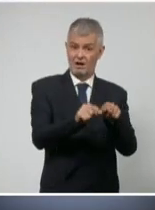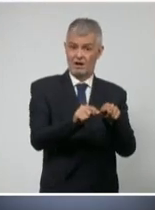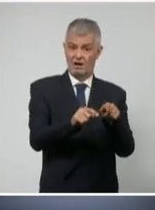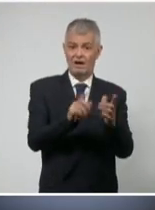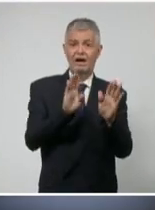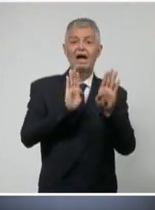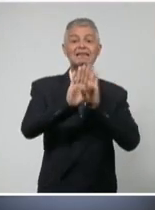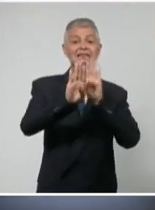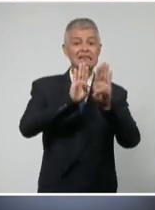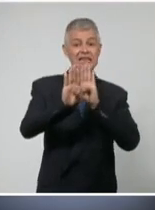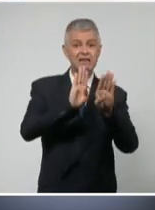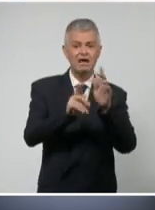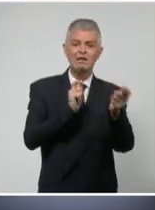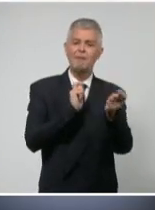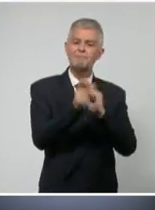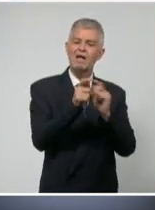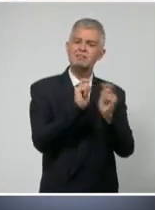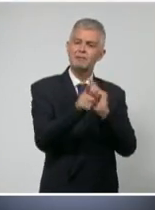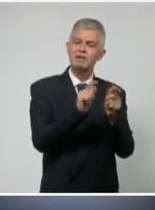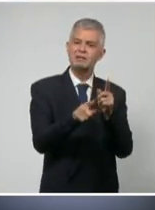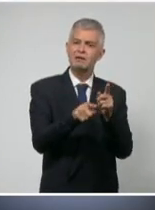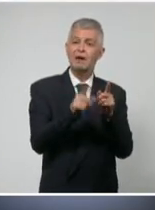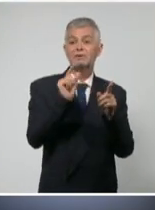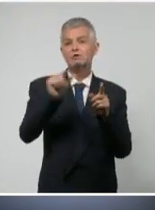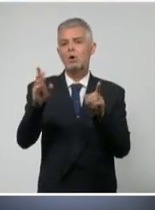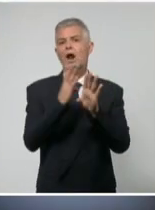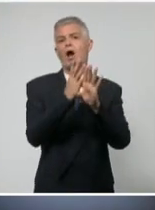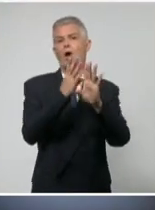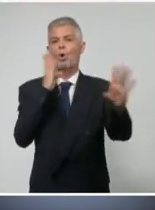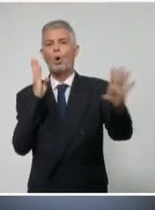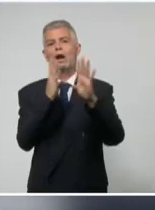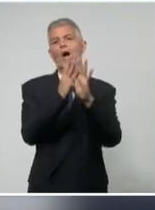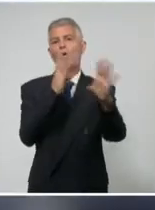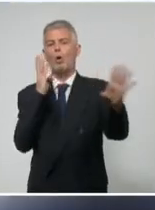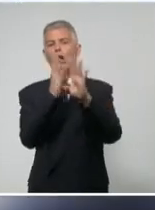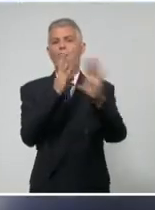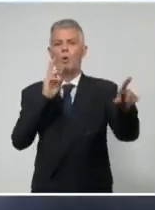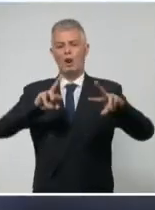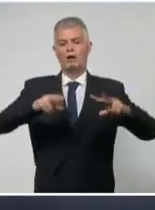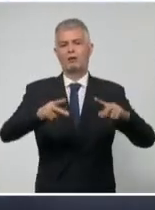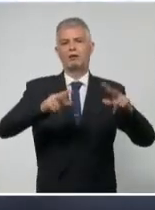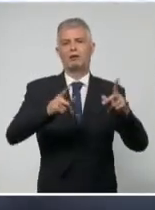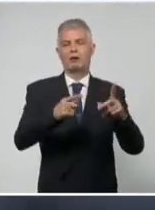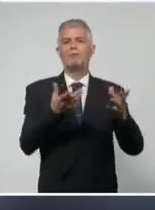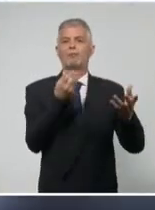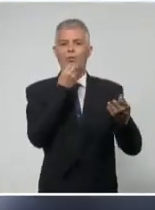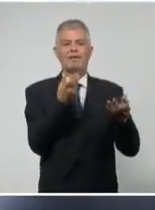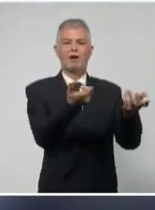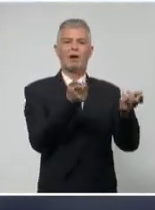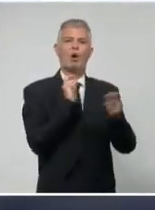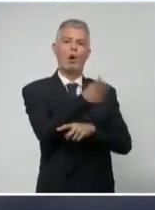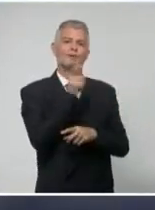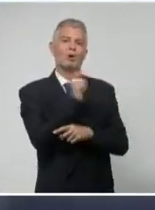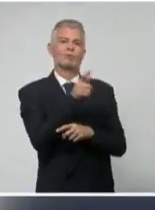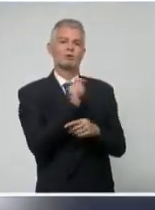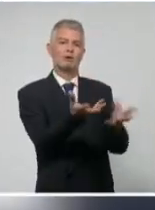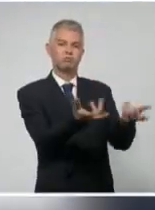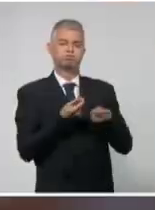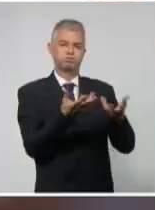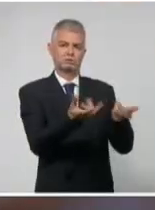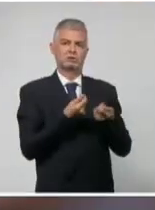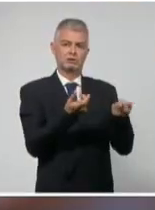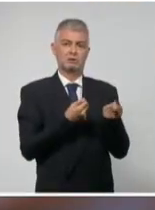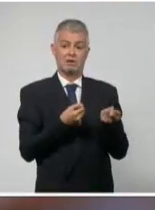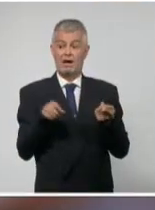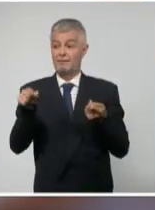cantidad determinada, pero esta persona hace la cola varias veces para poder acaparar el producto, que la mayoría no son del mismo municipio. Esa es la queja de la población,